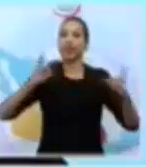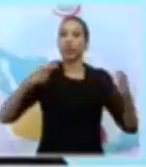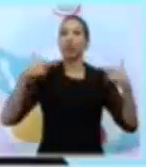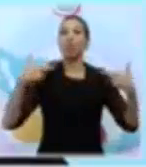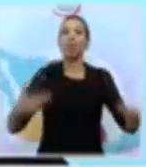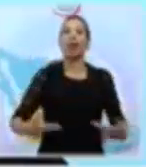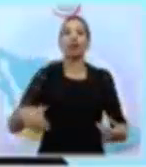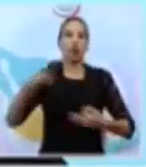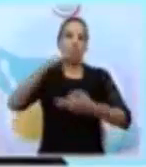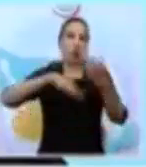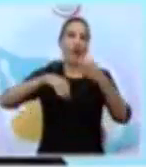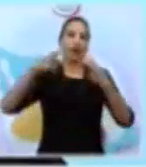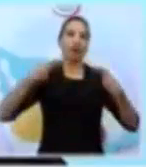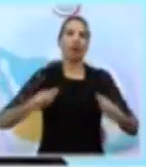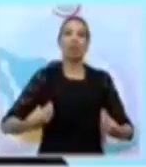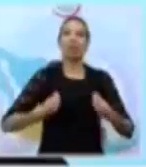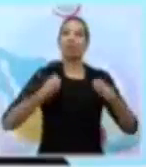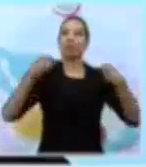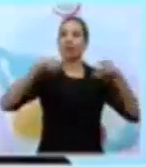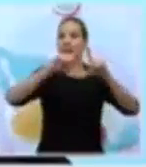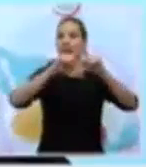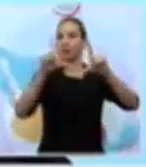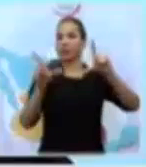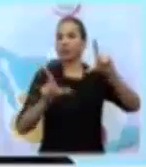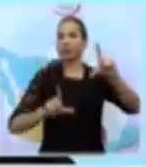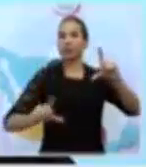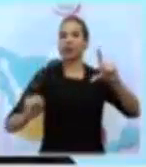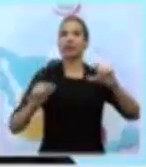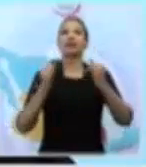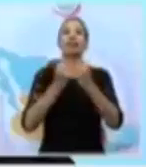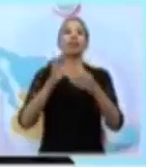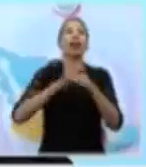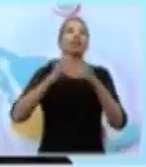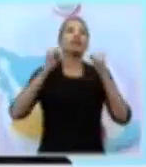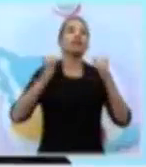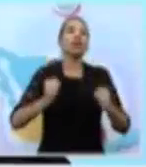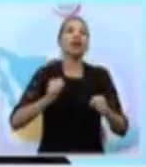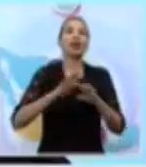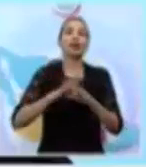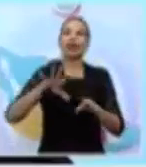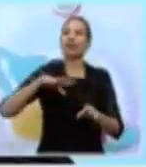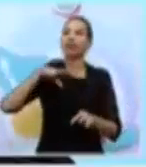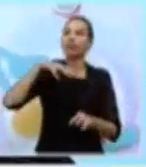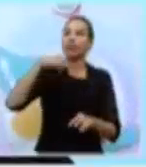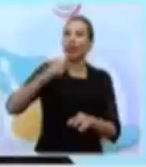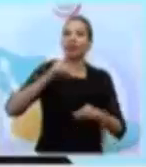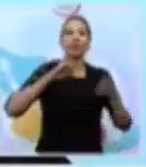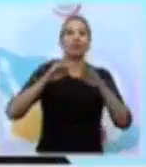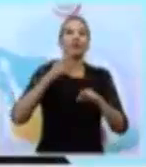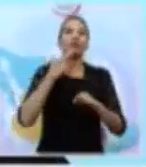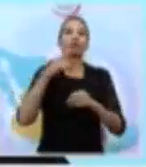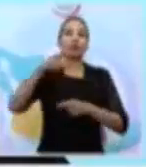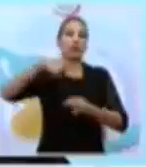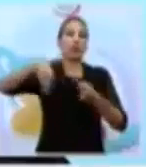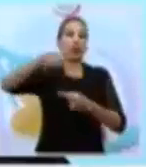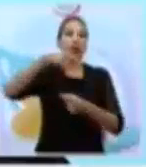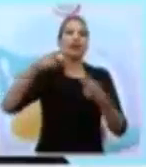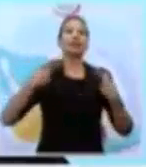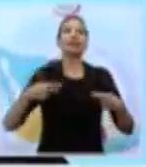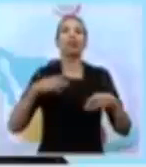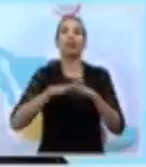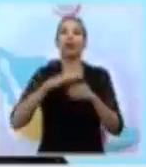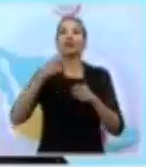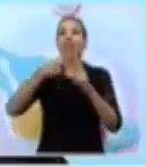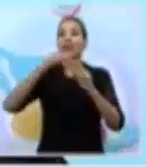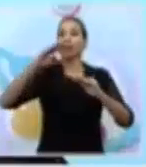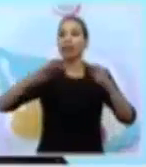humano para todos los habitantes de este país y centrando los mayores esfuerzos a aquellos que experimentan los